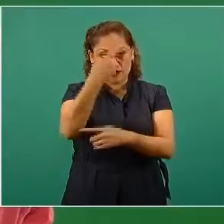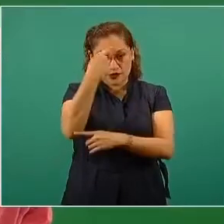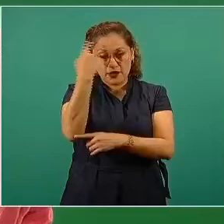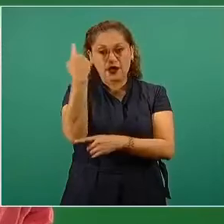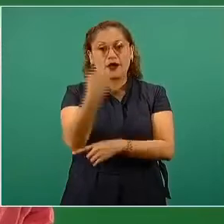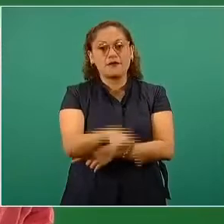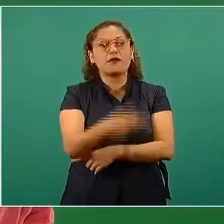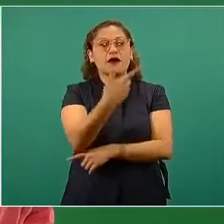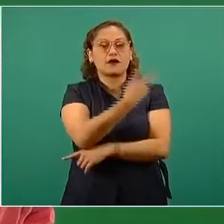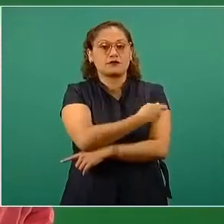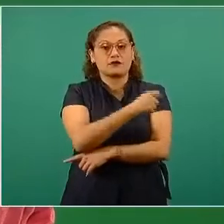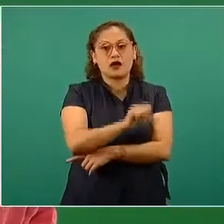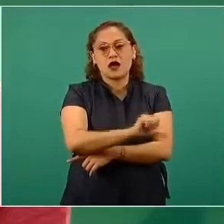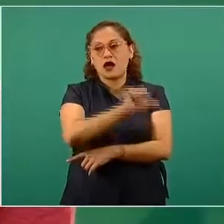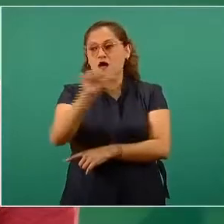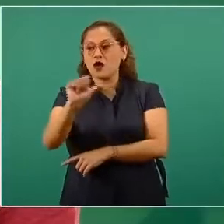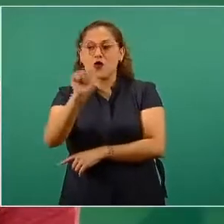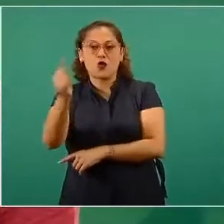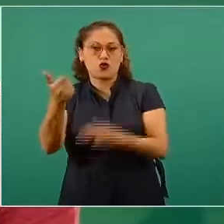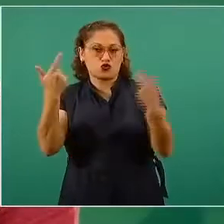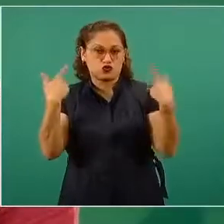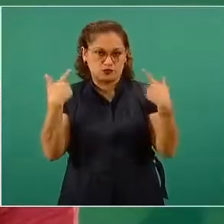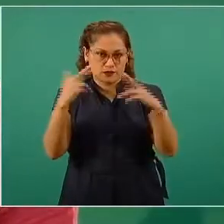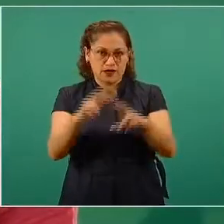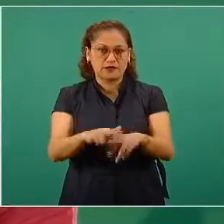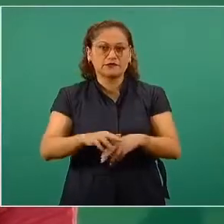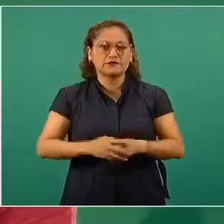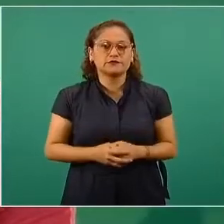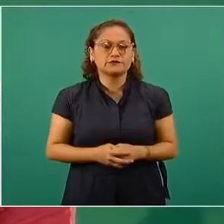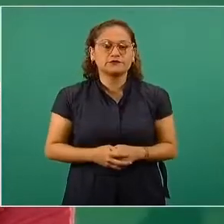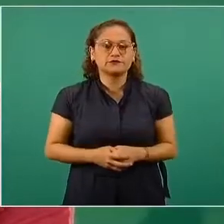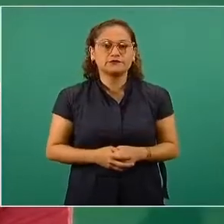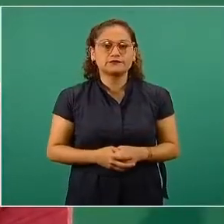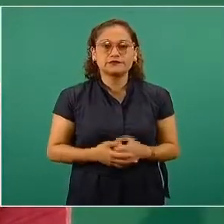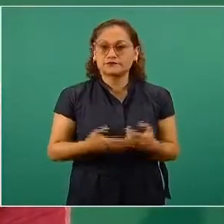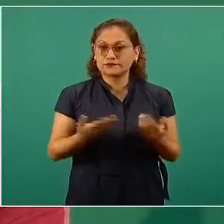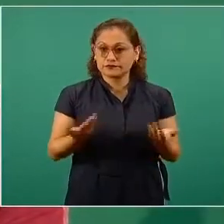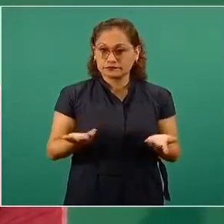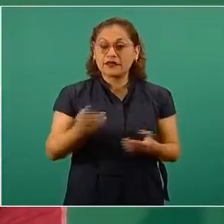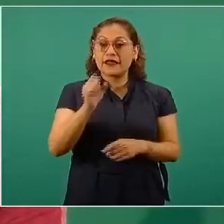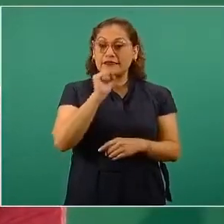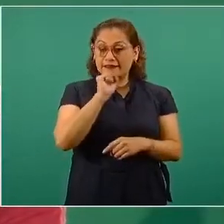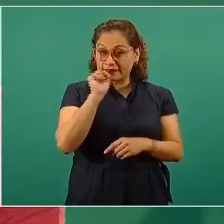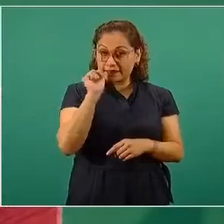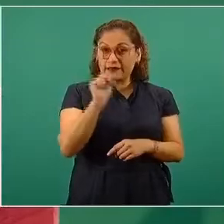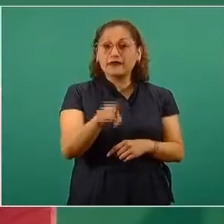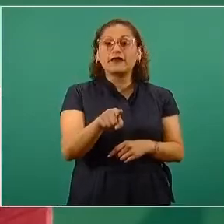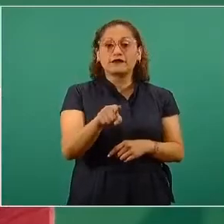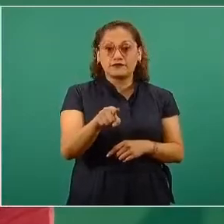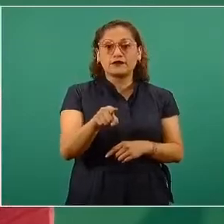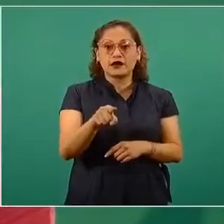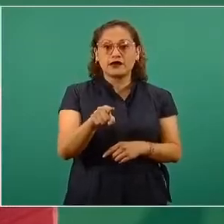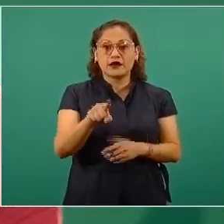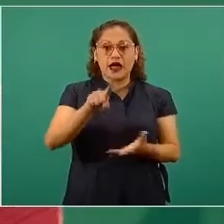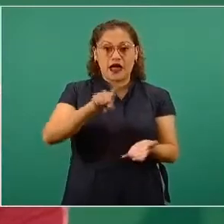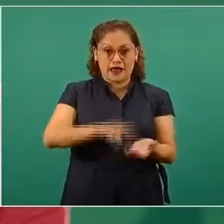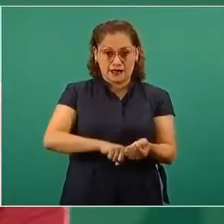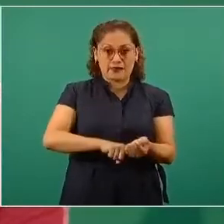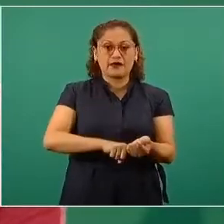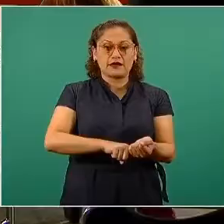vacunación al personal educativo. Y obviamente hay personal del grupo